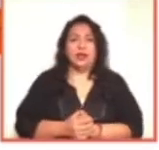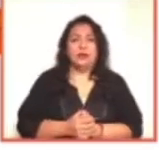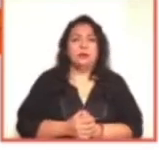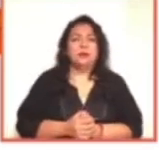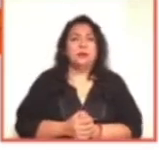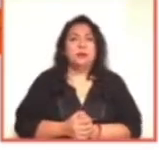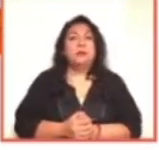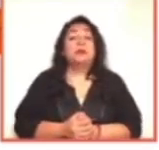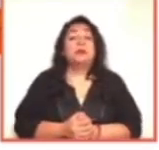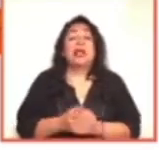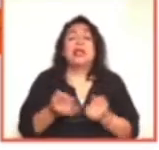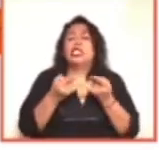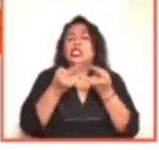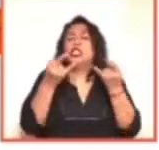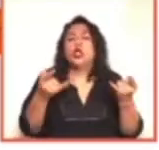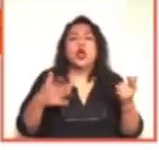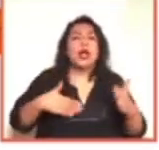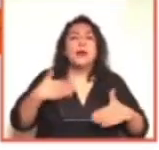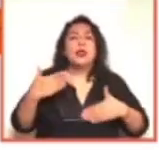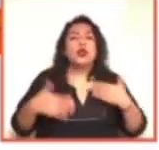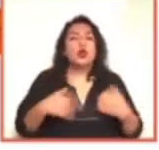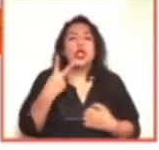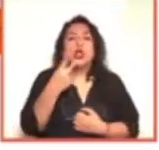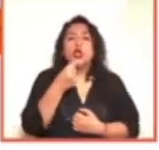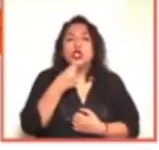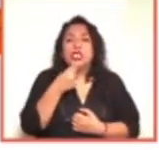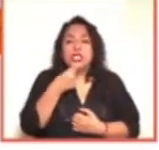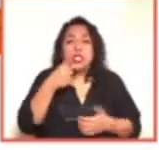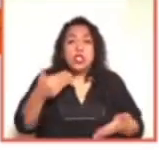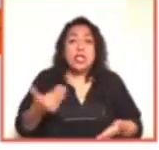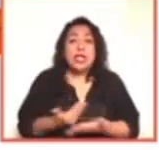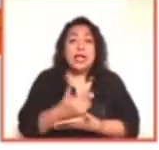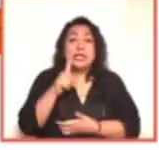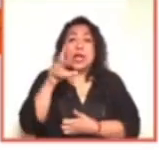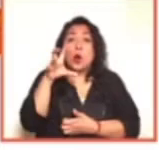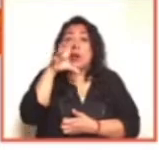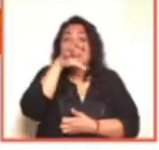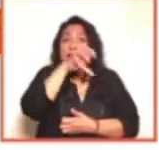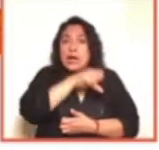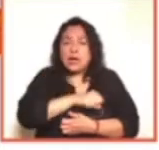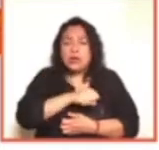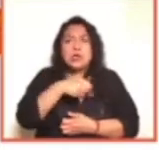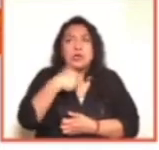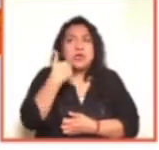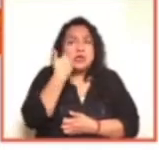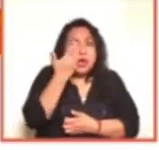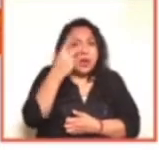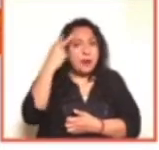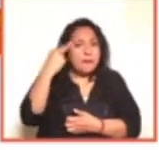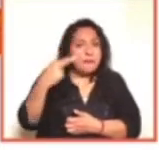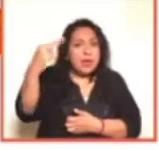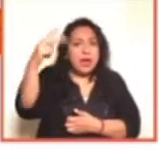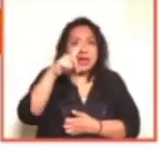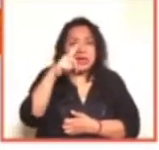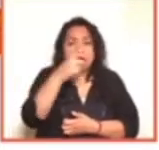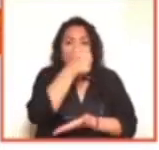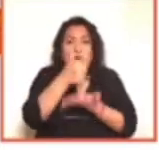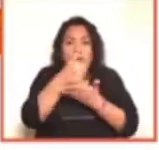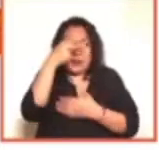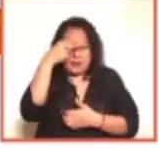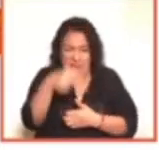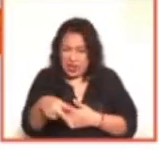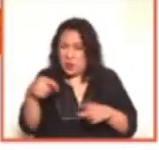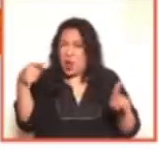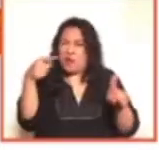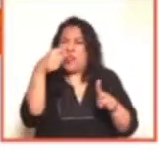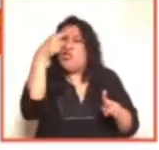1977, que cuenta las aventuras de dos niños originarios de Aguascalientes que planean viajar a la Ciudad de México. Sin embargo, su objetivo se